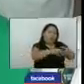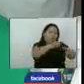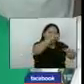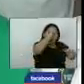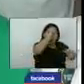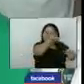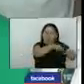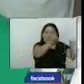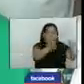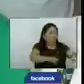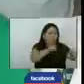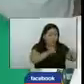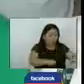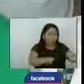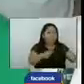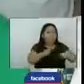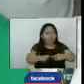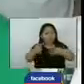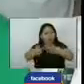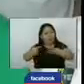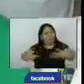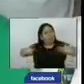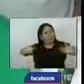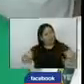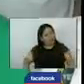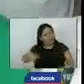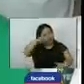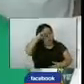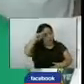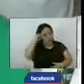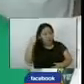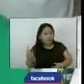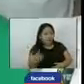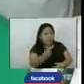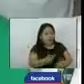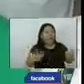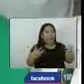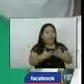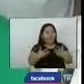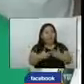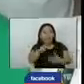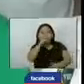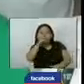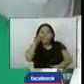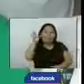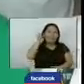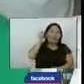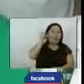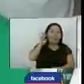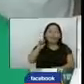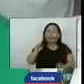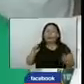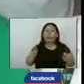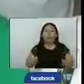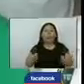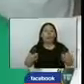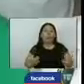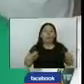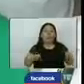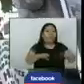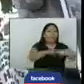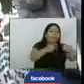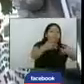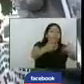trabajo incompetente. Pero los derechos de la clase trabajadora, de los compañeros de seguridad privada, no pueden seguirse